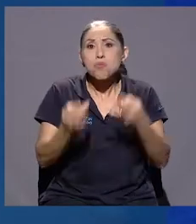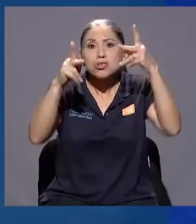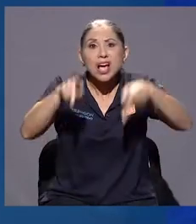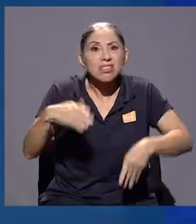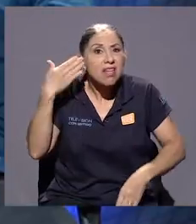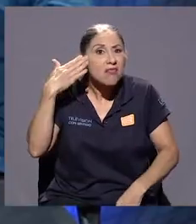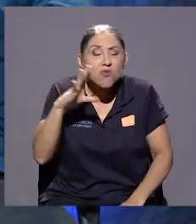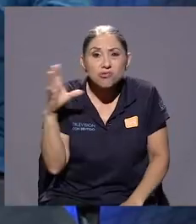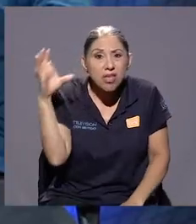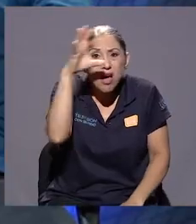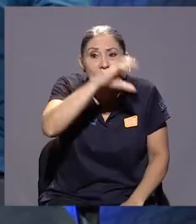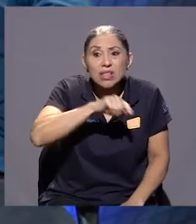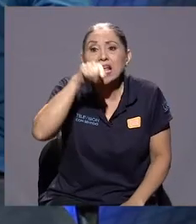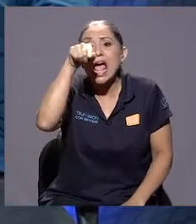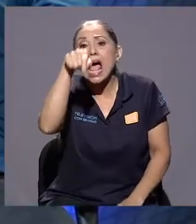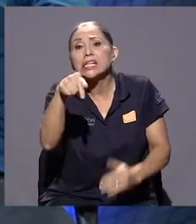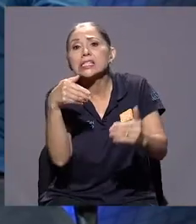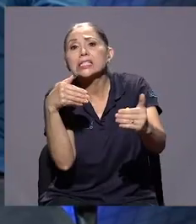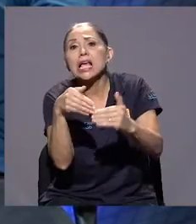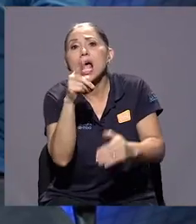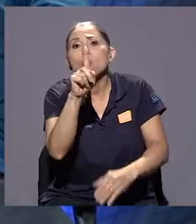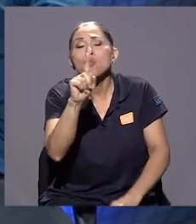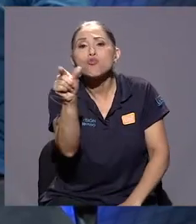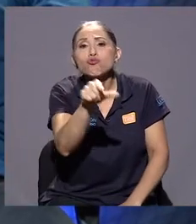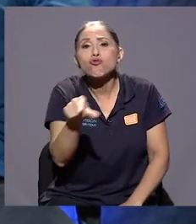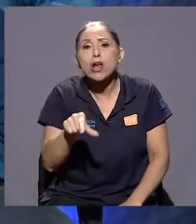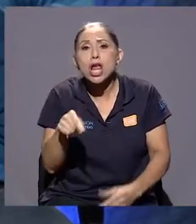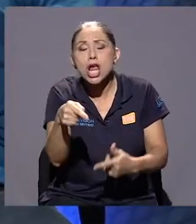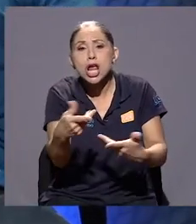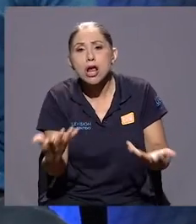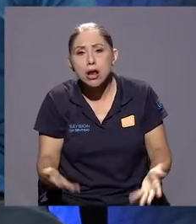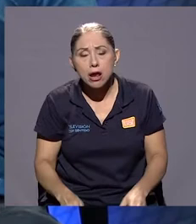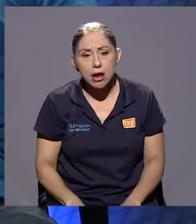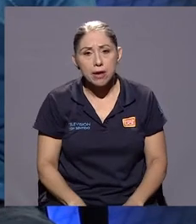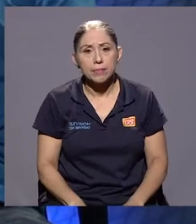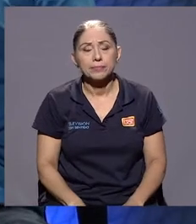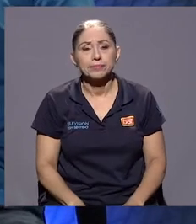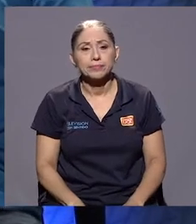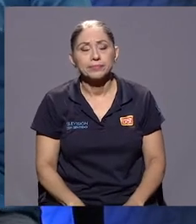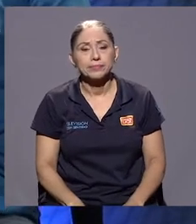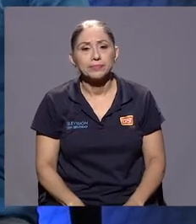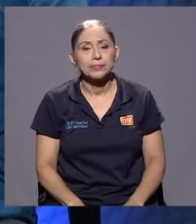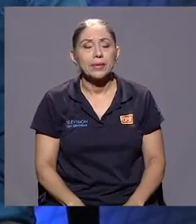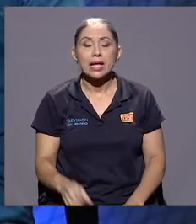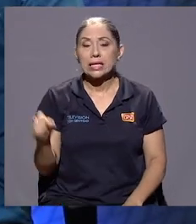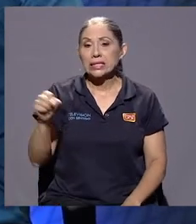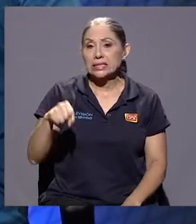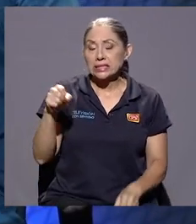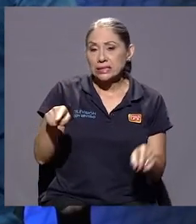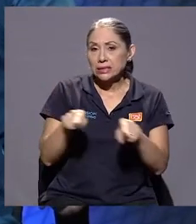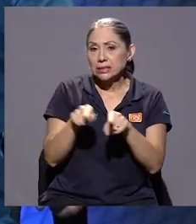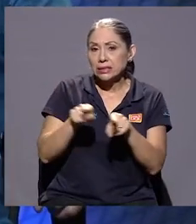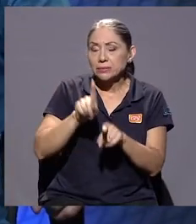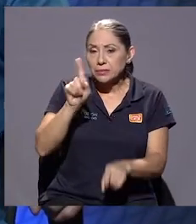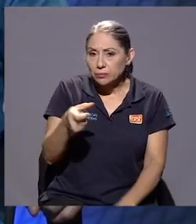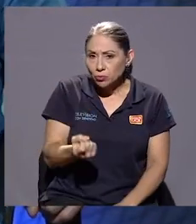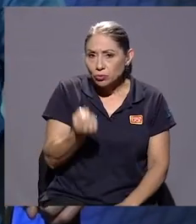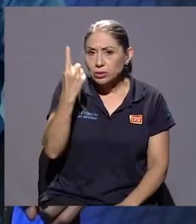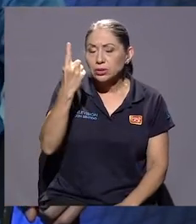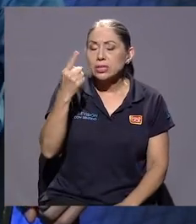espaldas si llegamos también tener que gran parte de la problemática